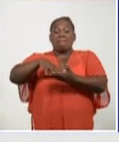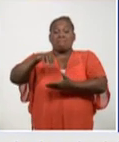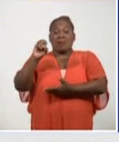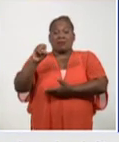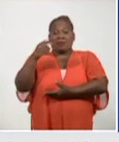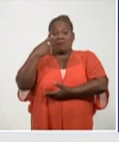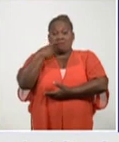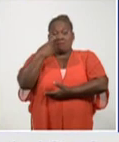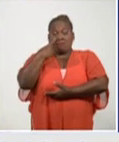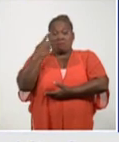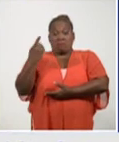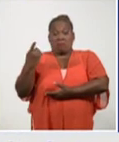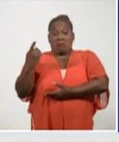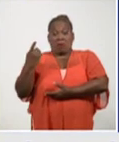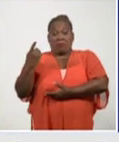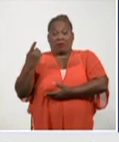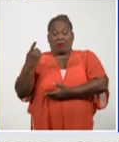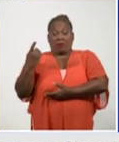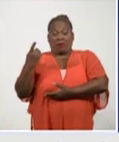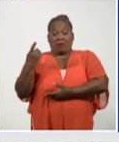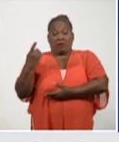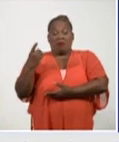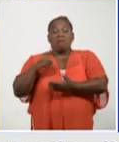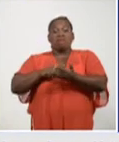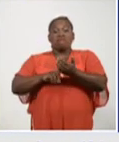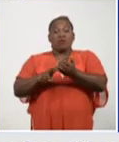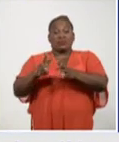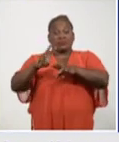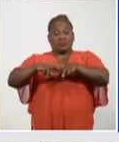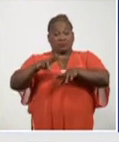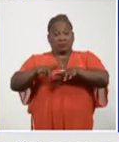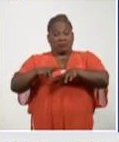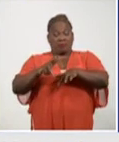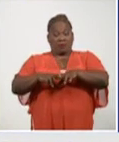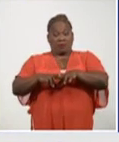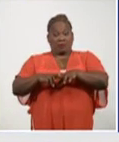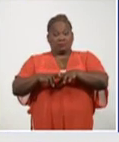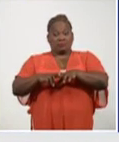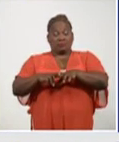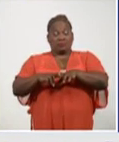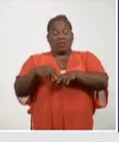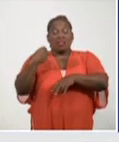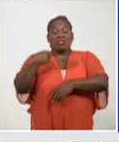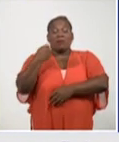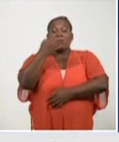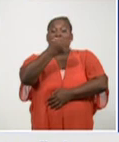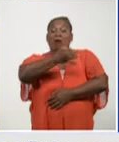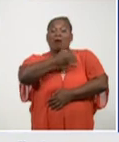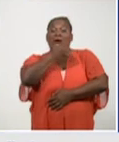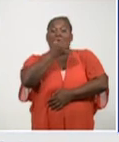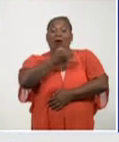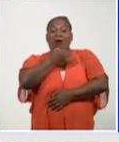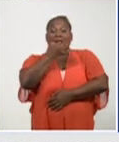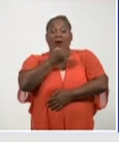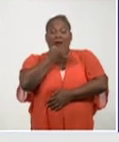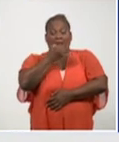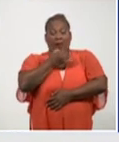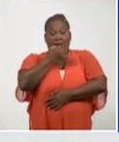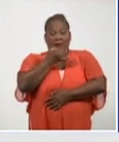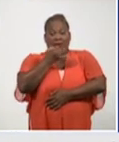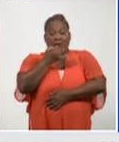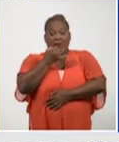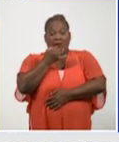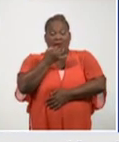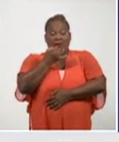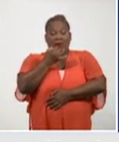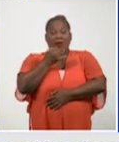veamos la provincia de La Habana. Hay que decir que nos estamos refiriendo aquí a